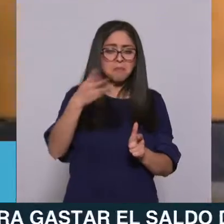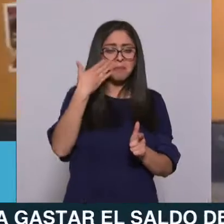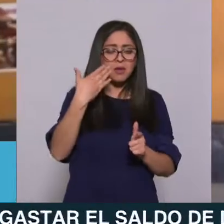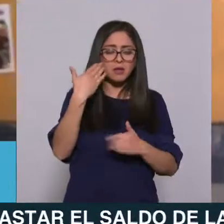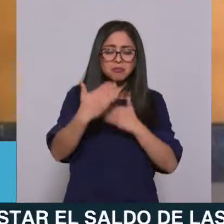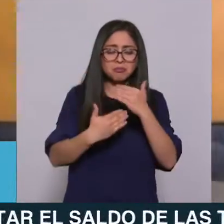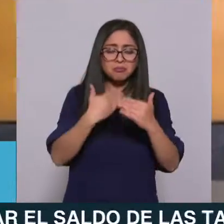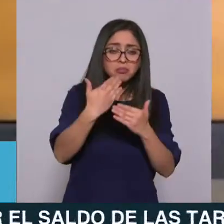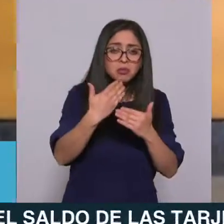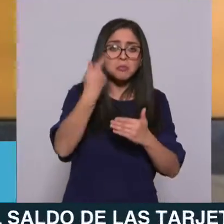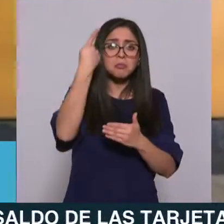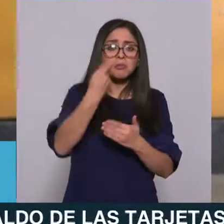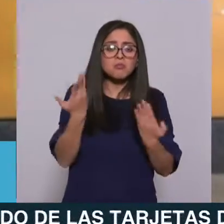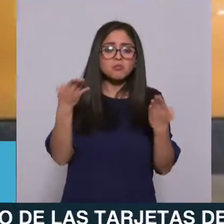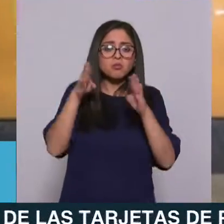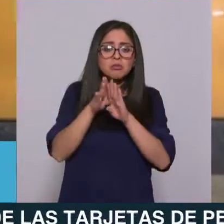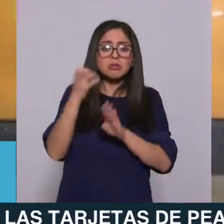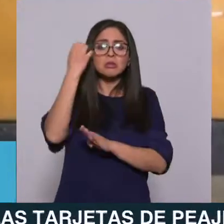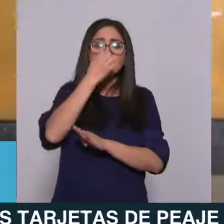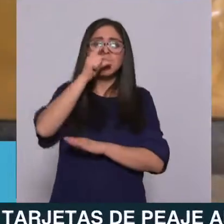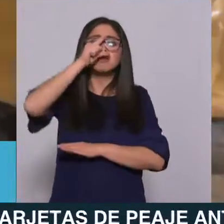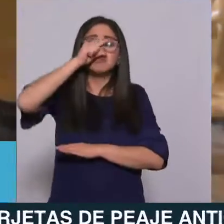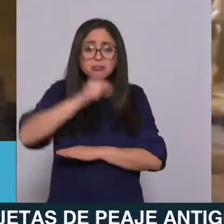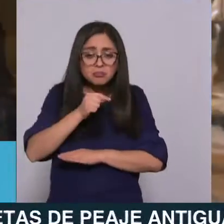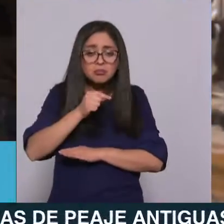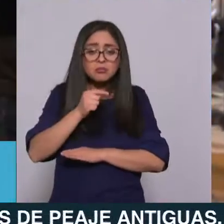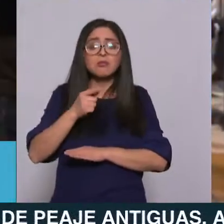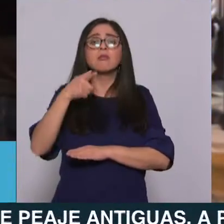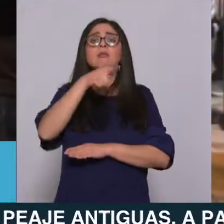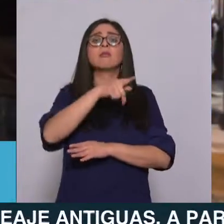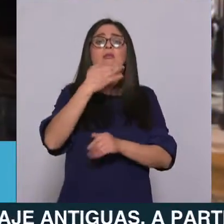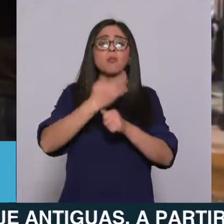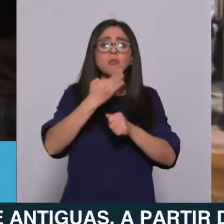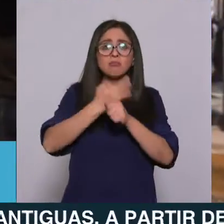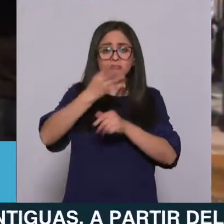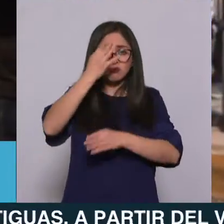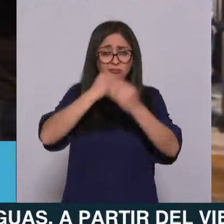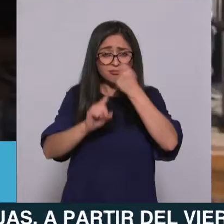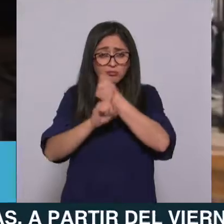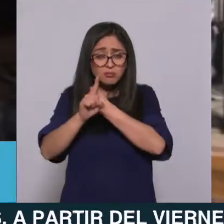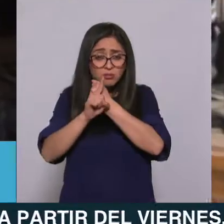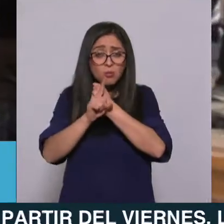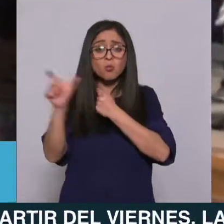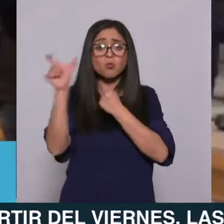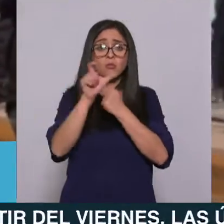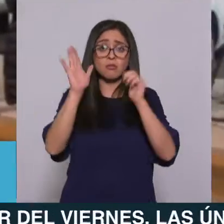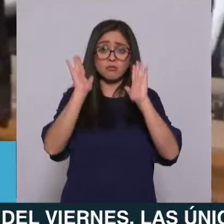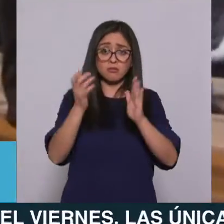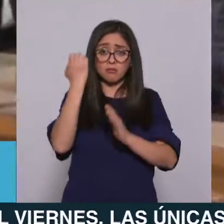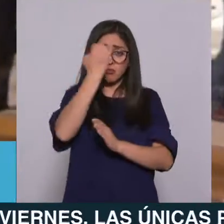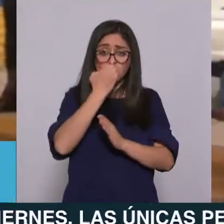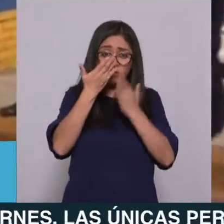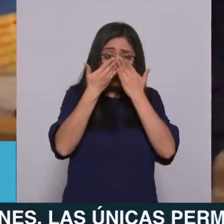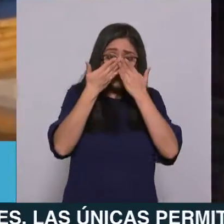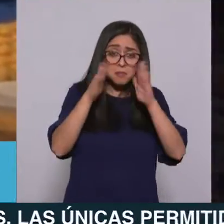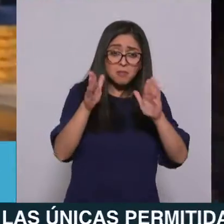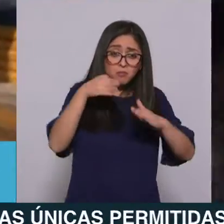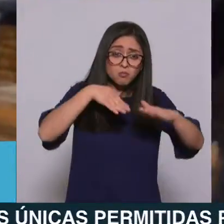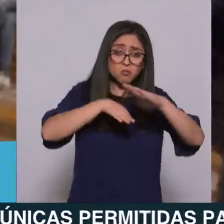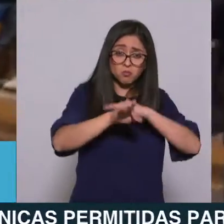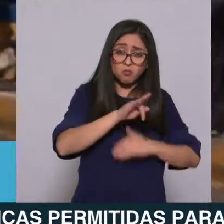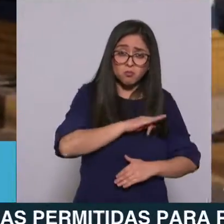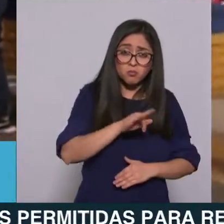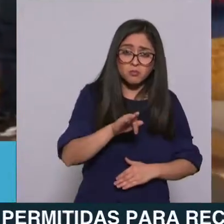lo que se tendría que estar recuperando una vez que se entreguen las instalaciones. Lo que pasa es que, ¿cómo decir? O